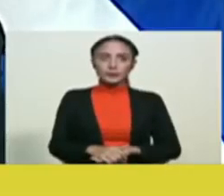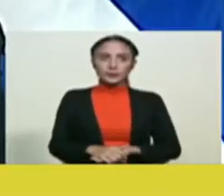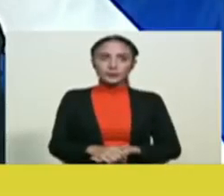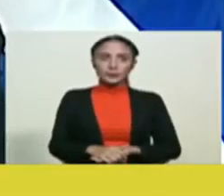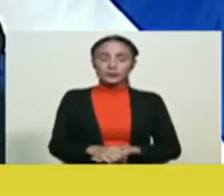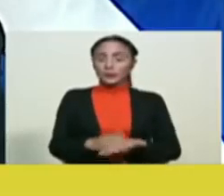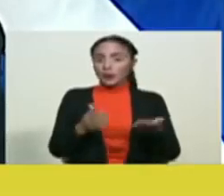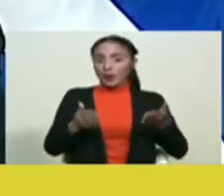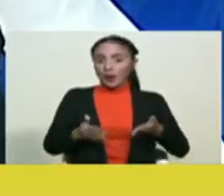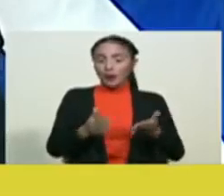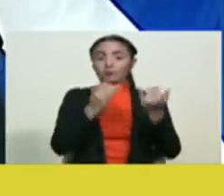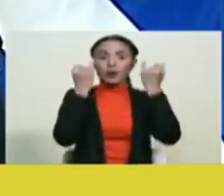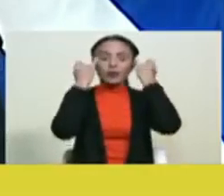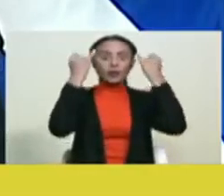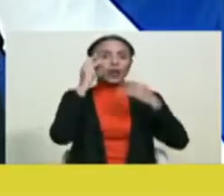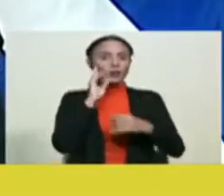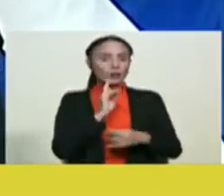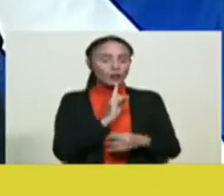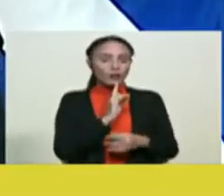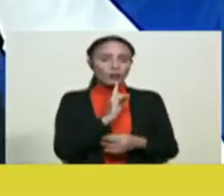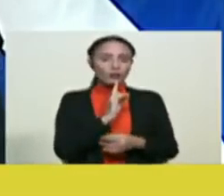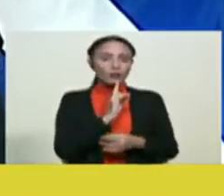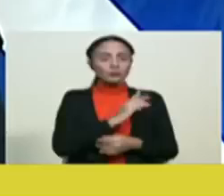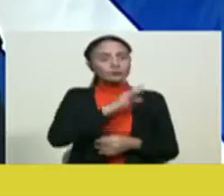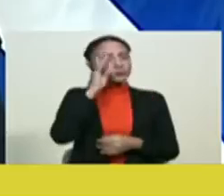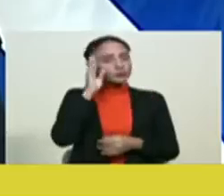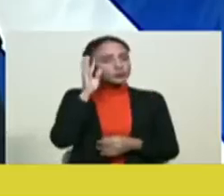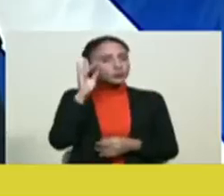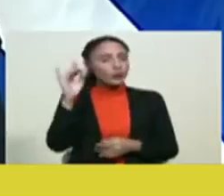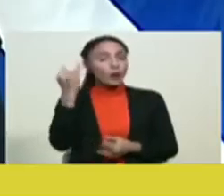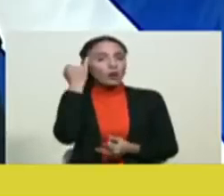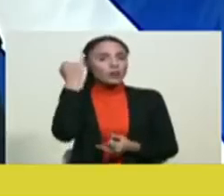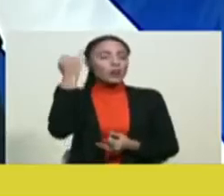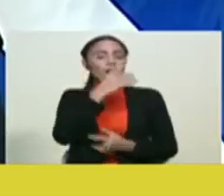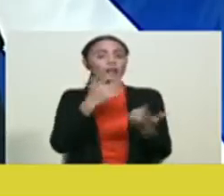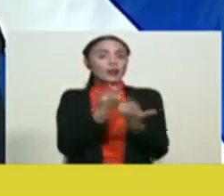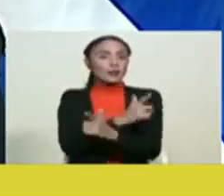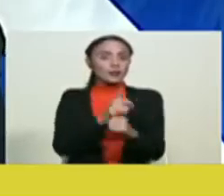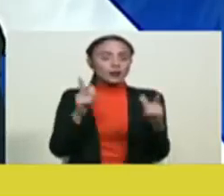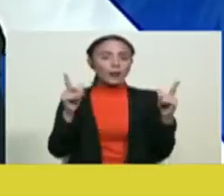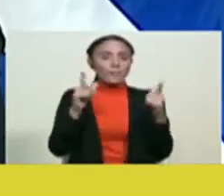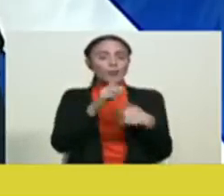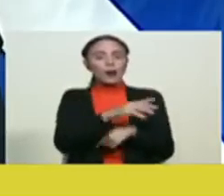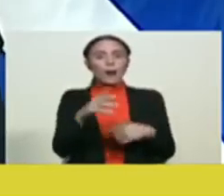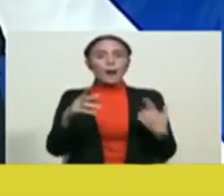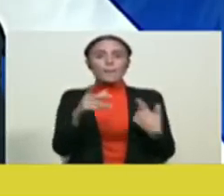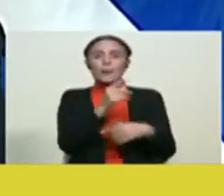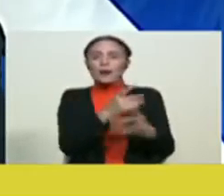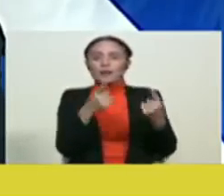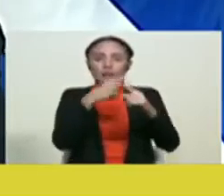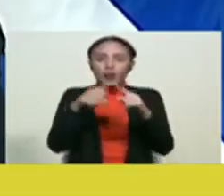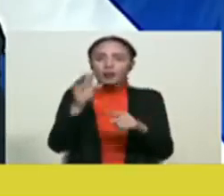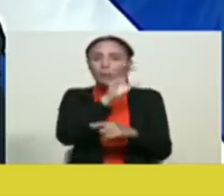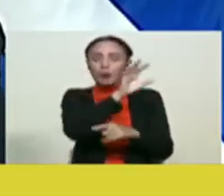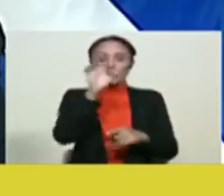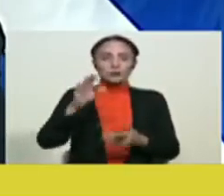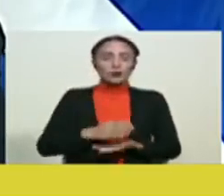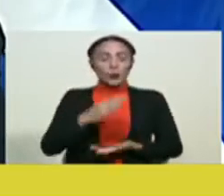el camino de bolívar y sus sueños de independencia y libertad para cuba para puerto rico